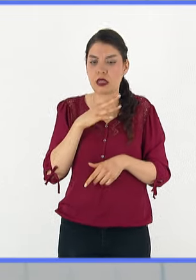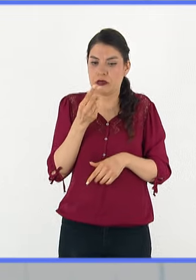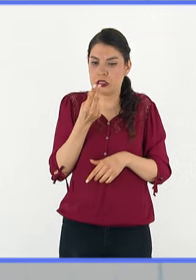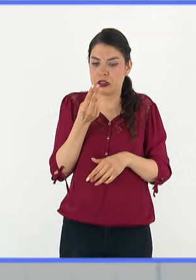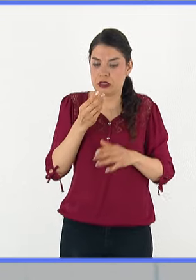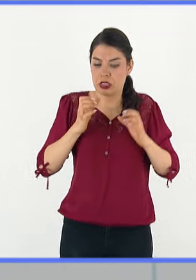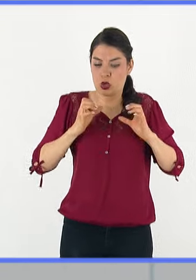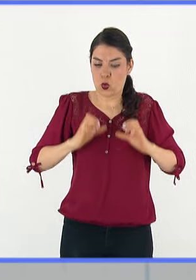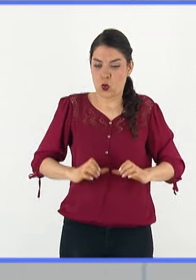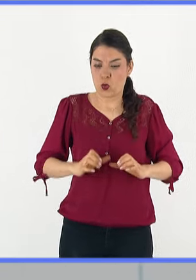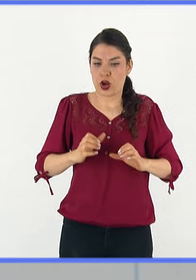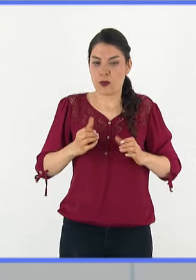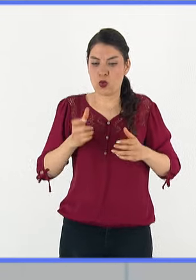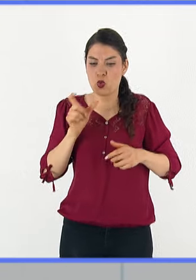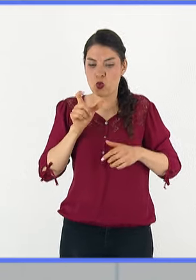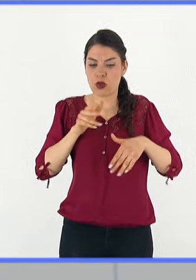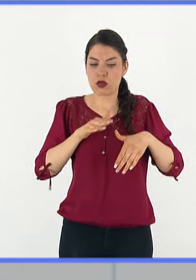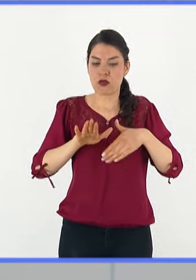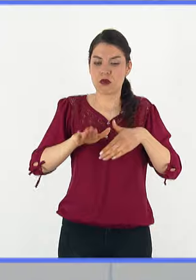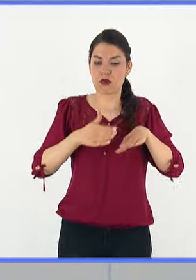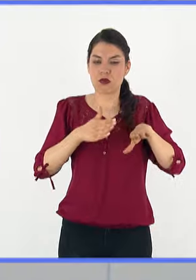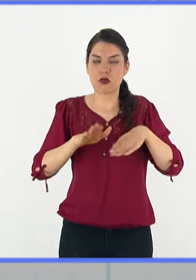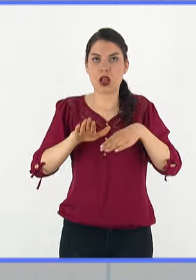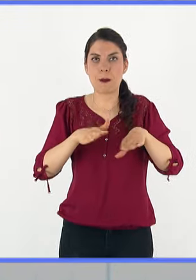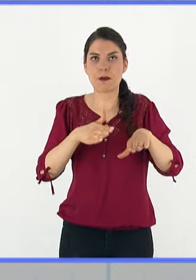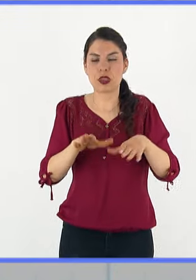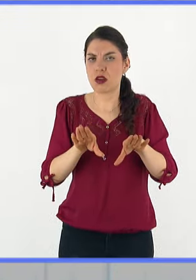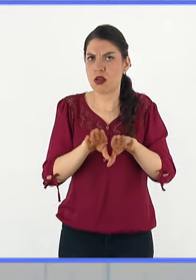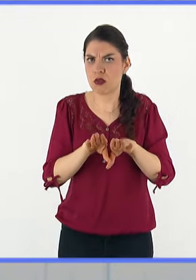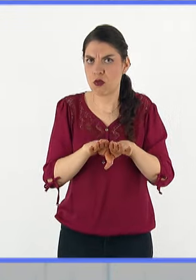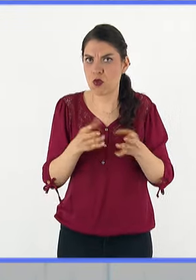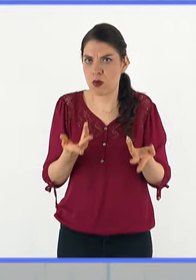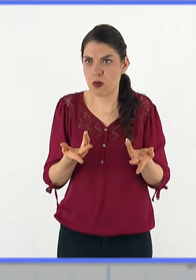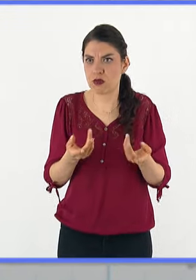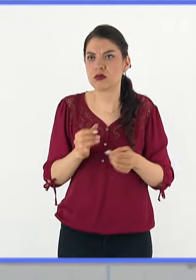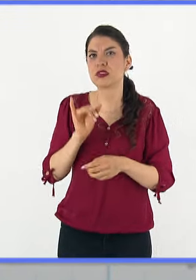cuerpo terar Sí o sea tratar de volver a mi vida